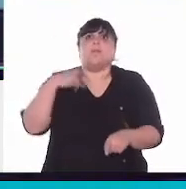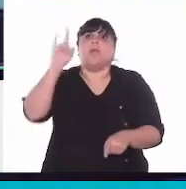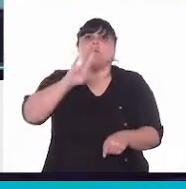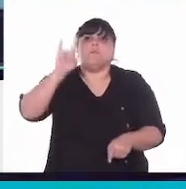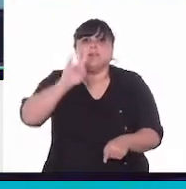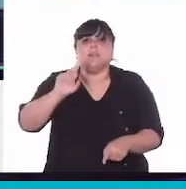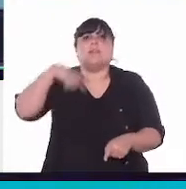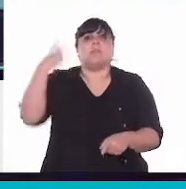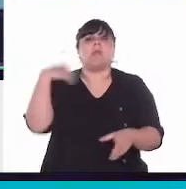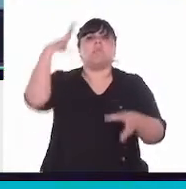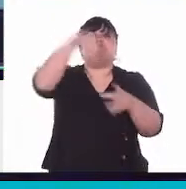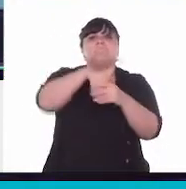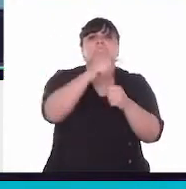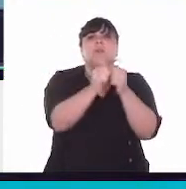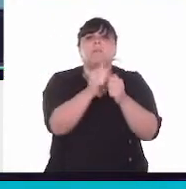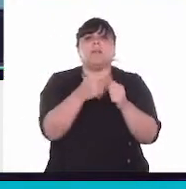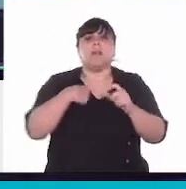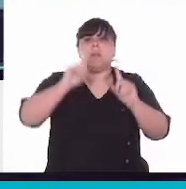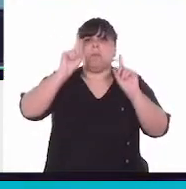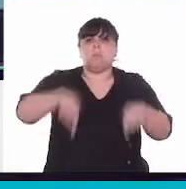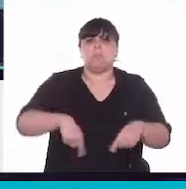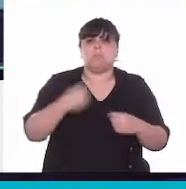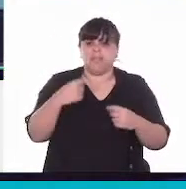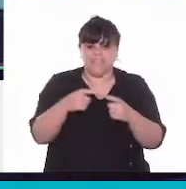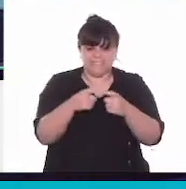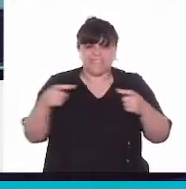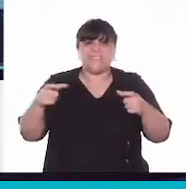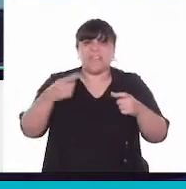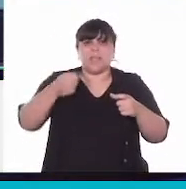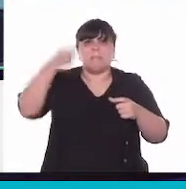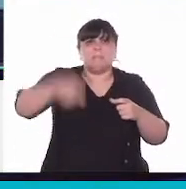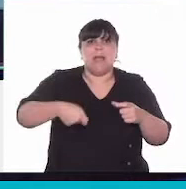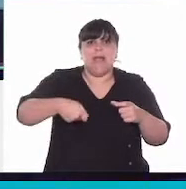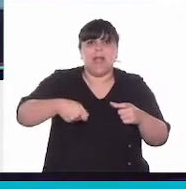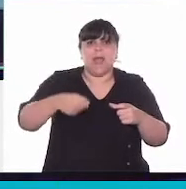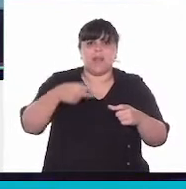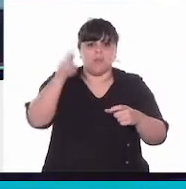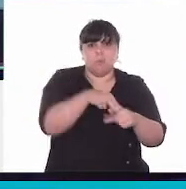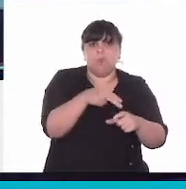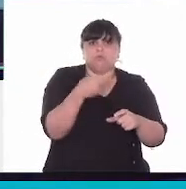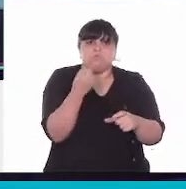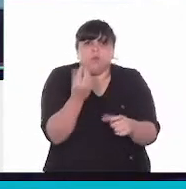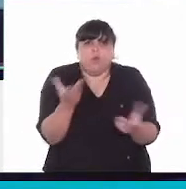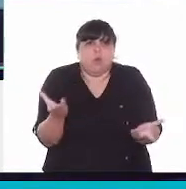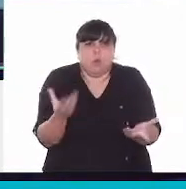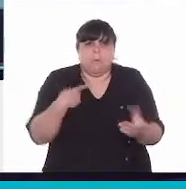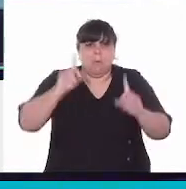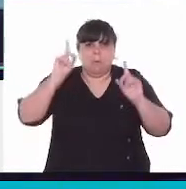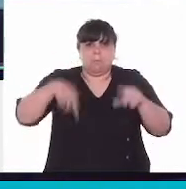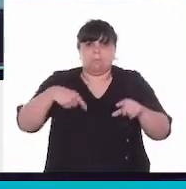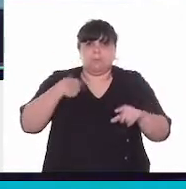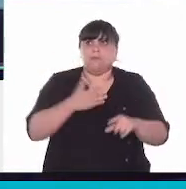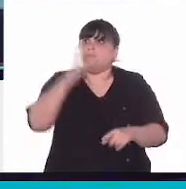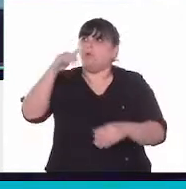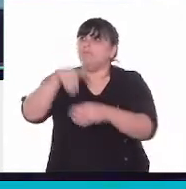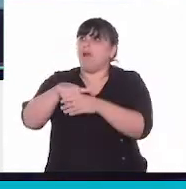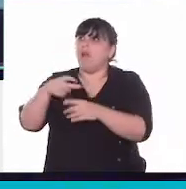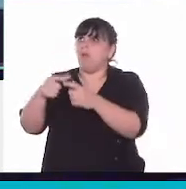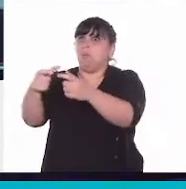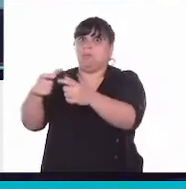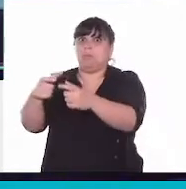incubadoras no sabíamos que era un cheque diferido cuando estábamos con los emprendimientos y teníamos que cobrar